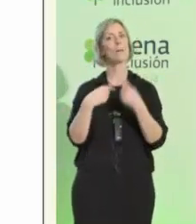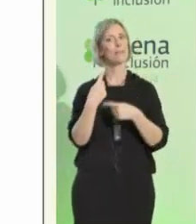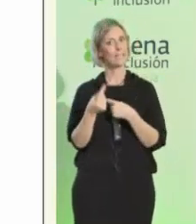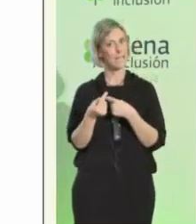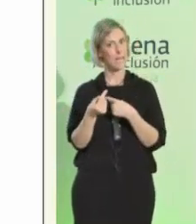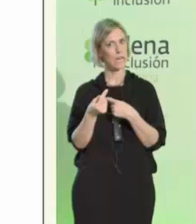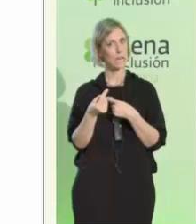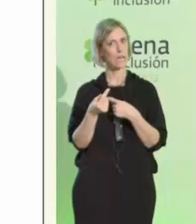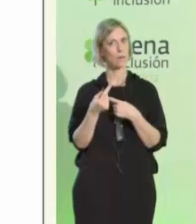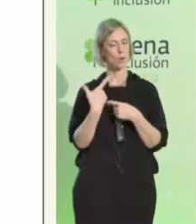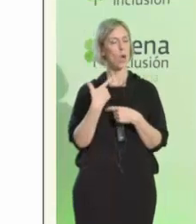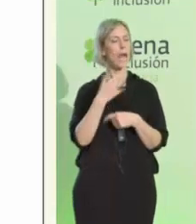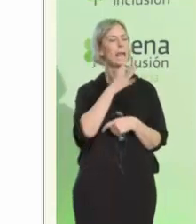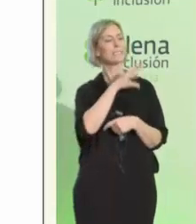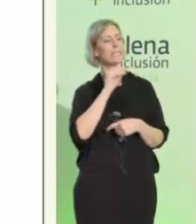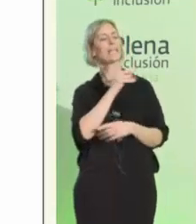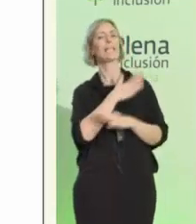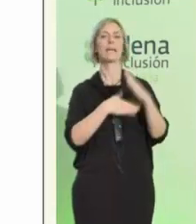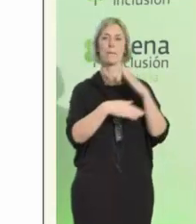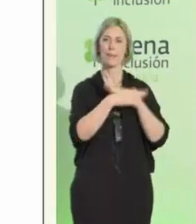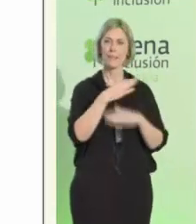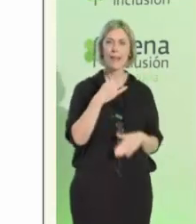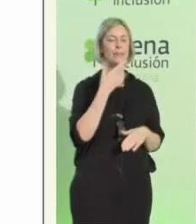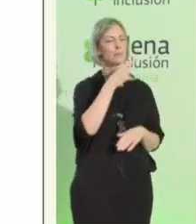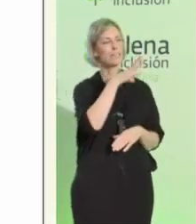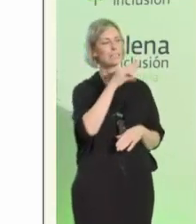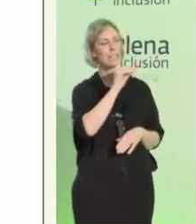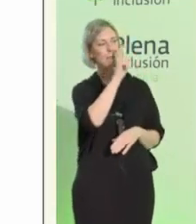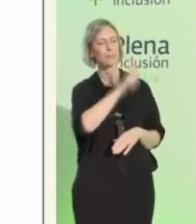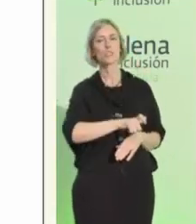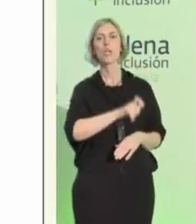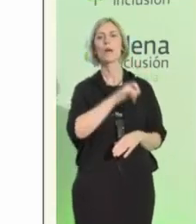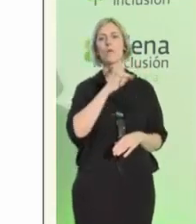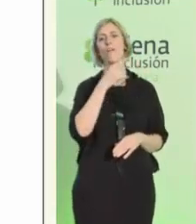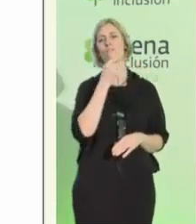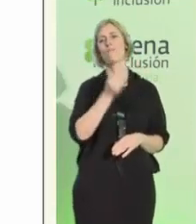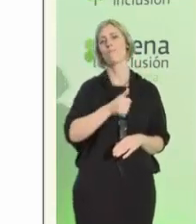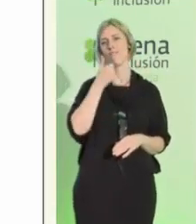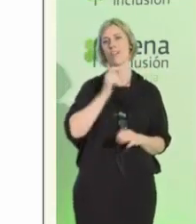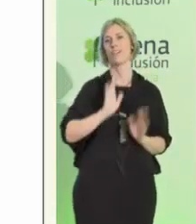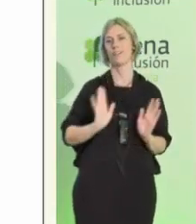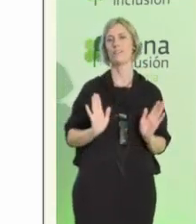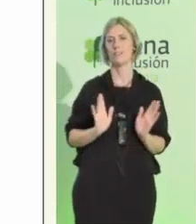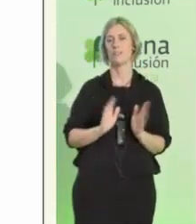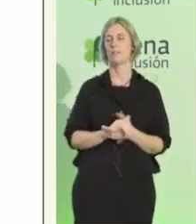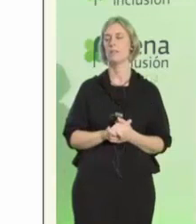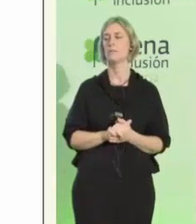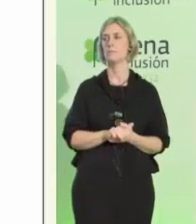entiende la deficiencia y comprende a la persona, todo es mucho más fácil.